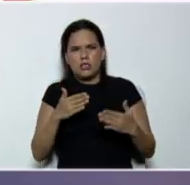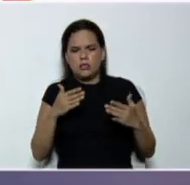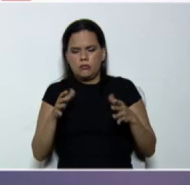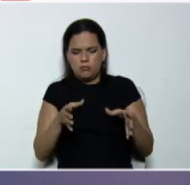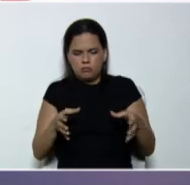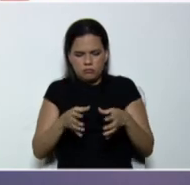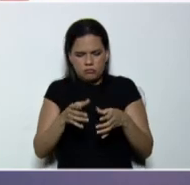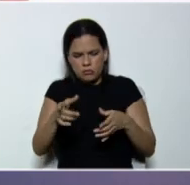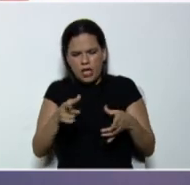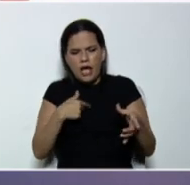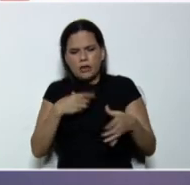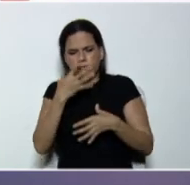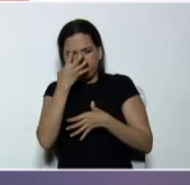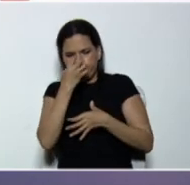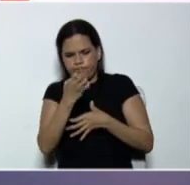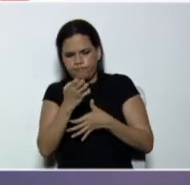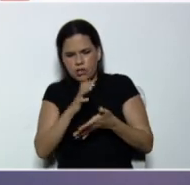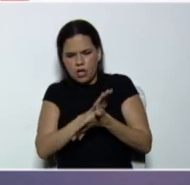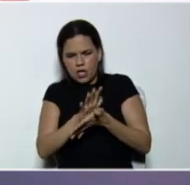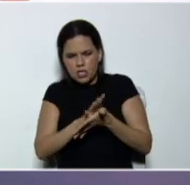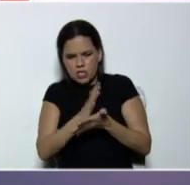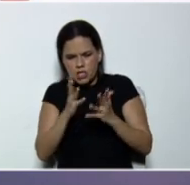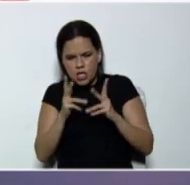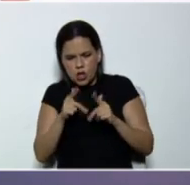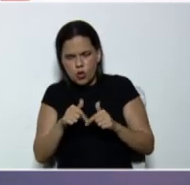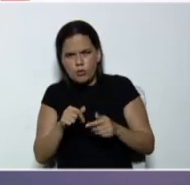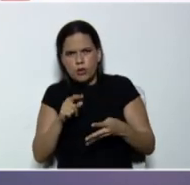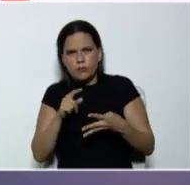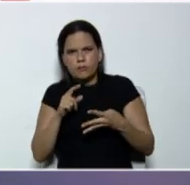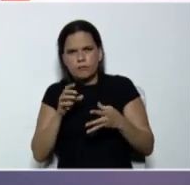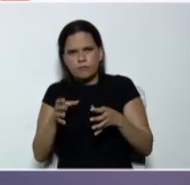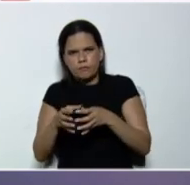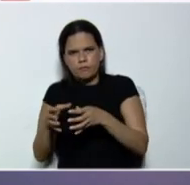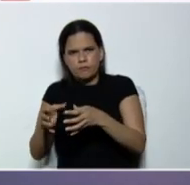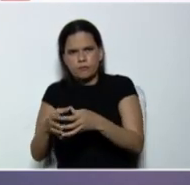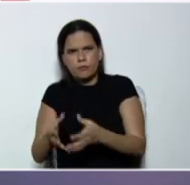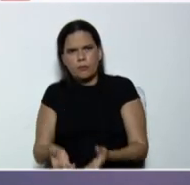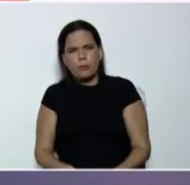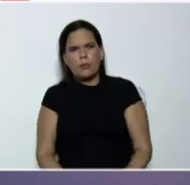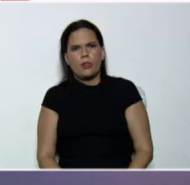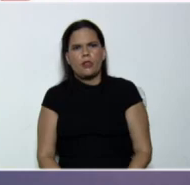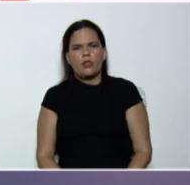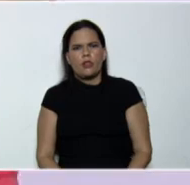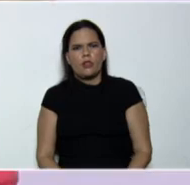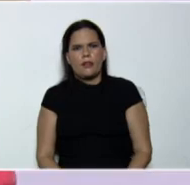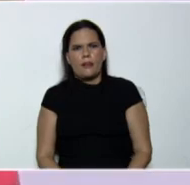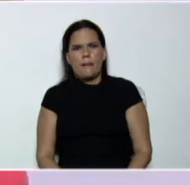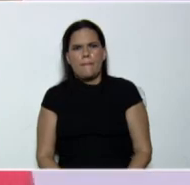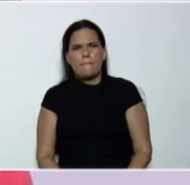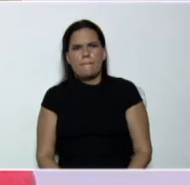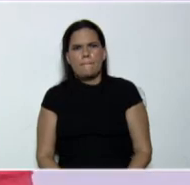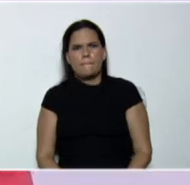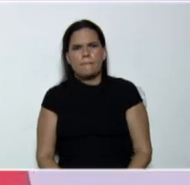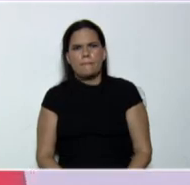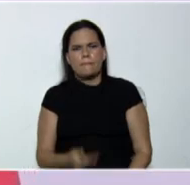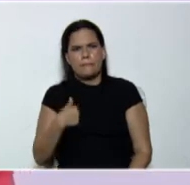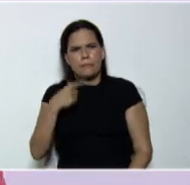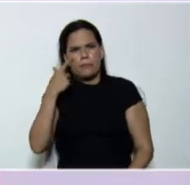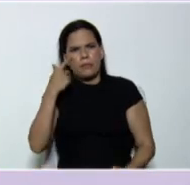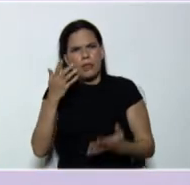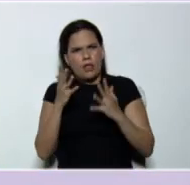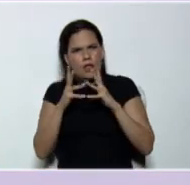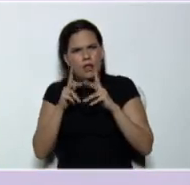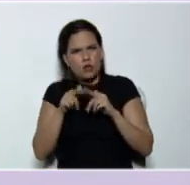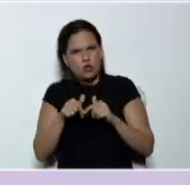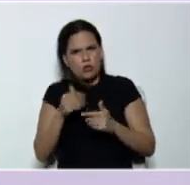contexto, tenga sentido el aprendizaje. Muy bien. En cuanto a la adaptación, para que el número, porque bueno,